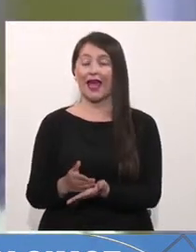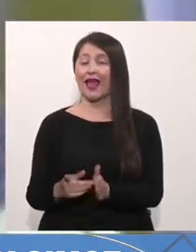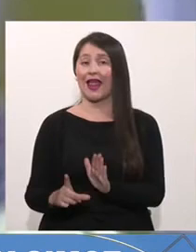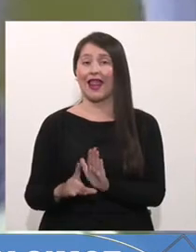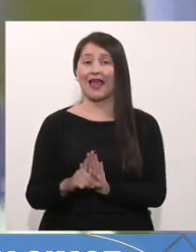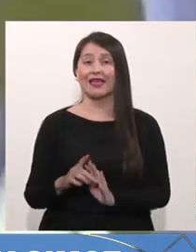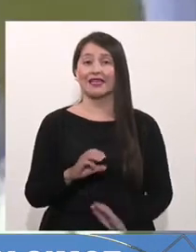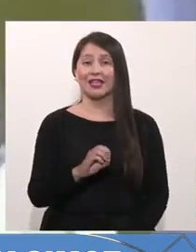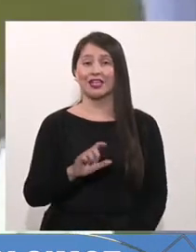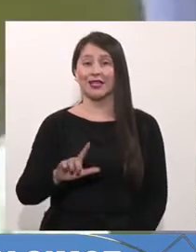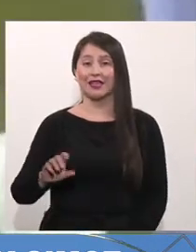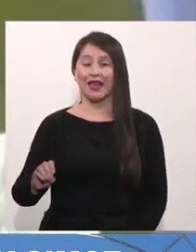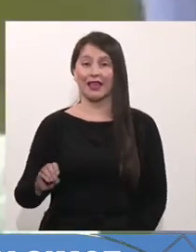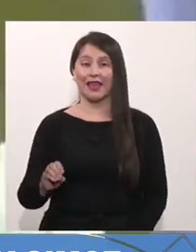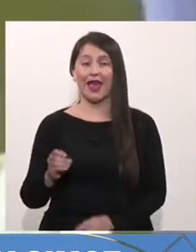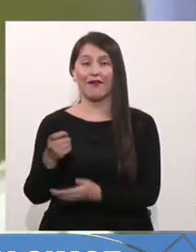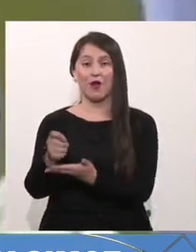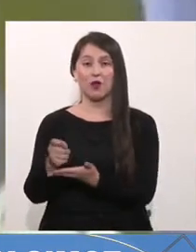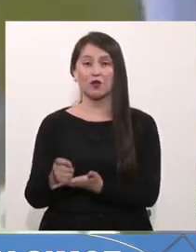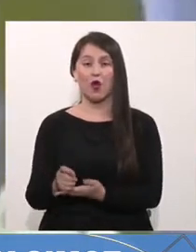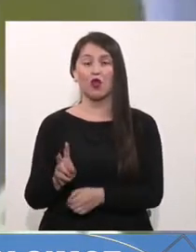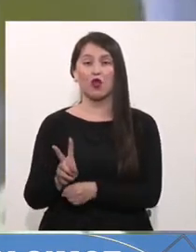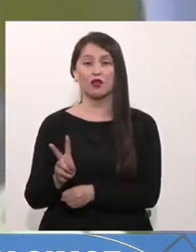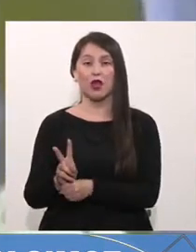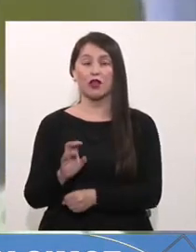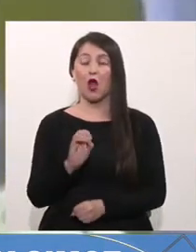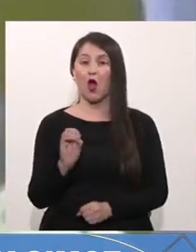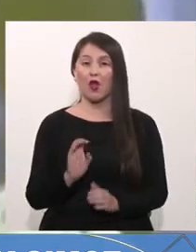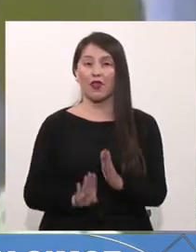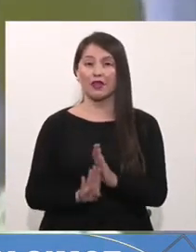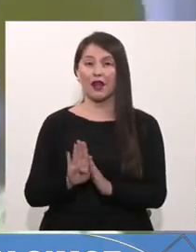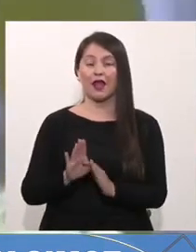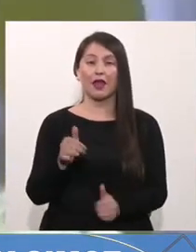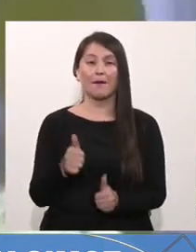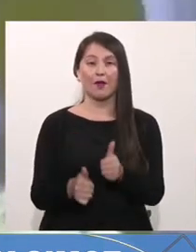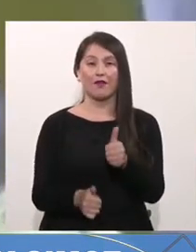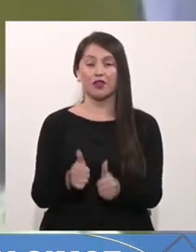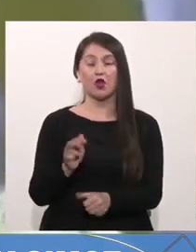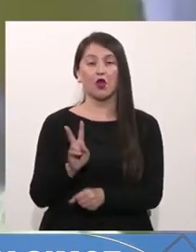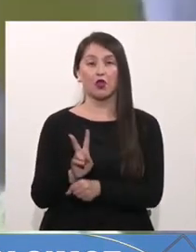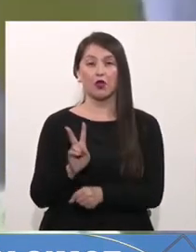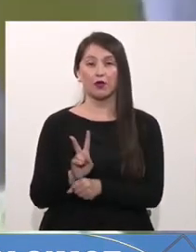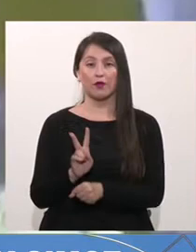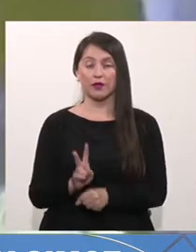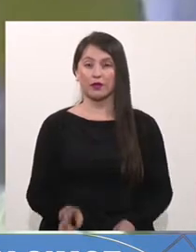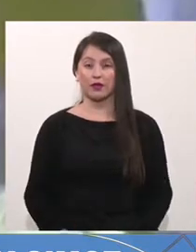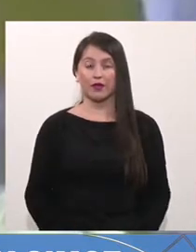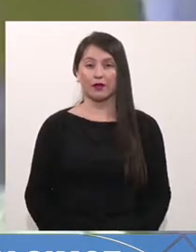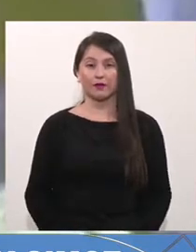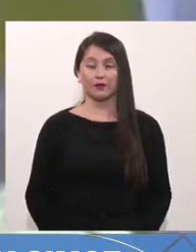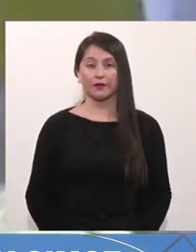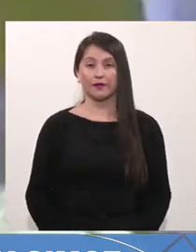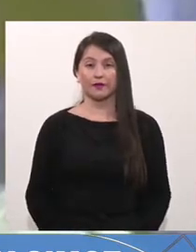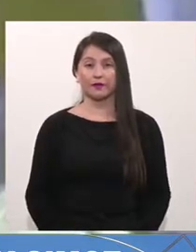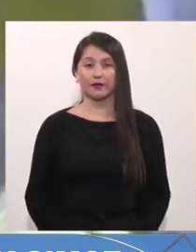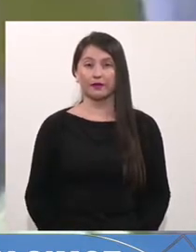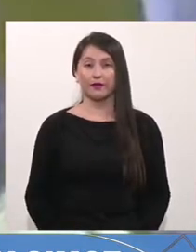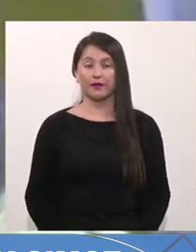19.070 de carrera profesional docente o en el sistema de desarrollo profesional docente. De manera de